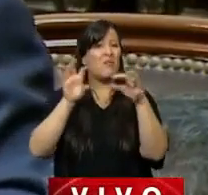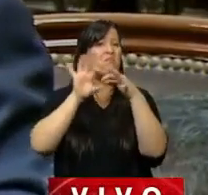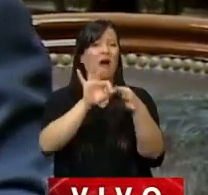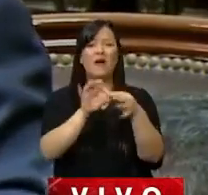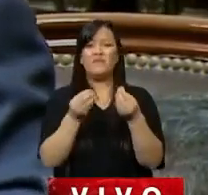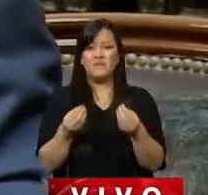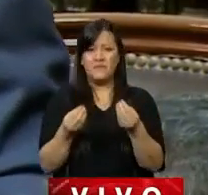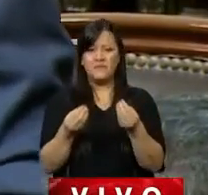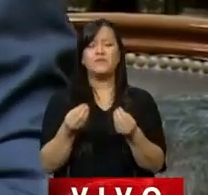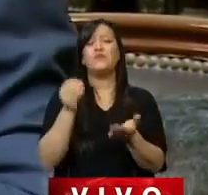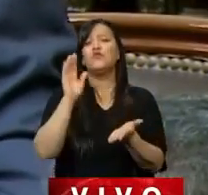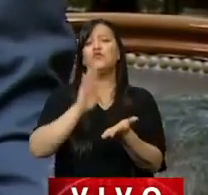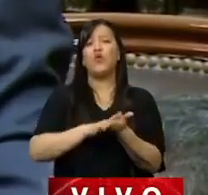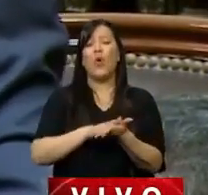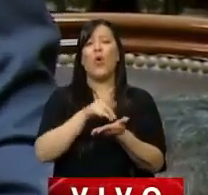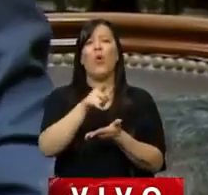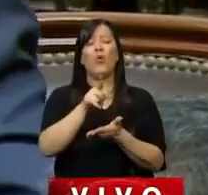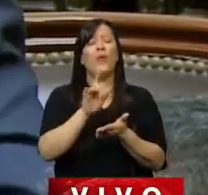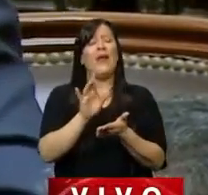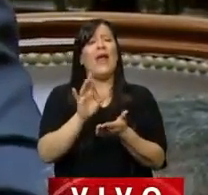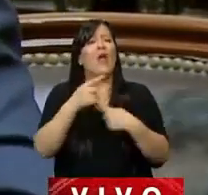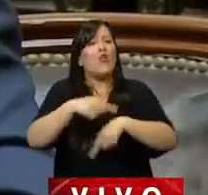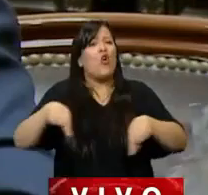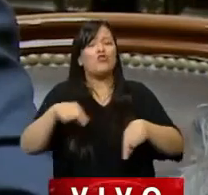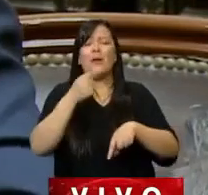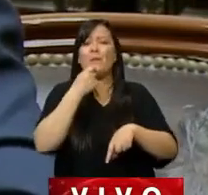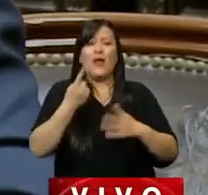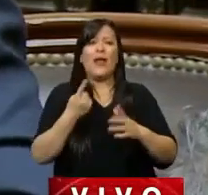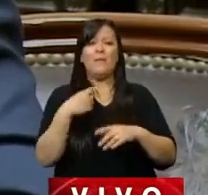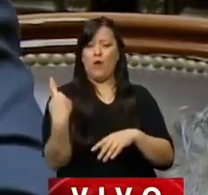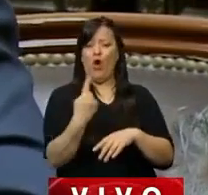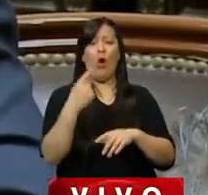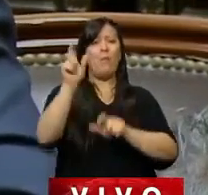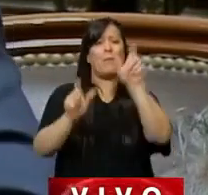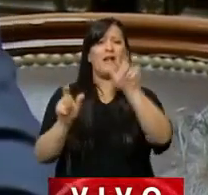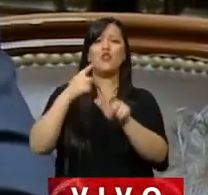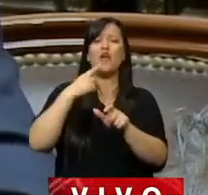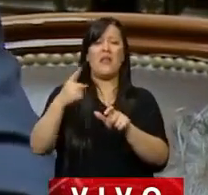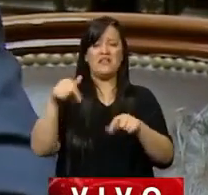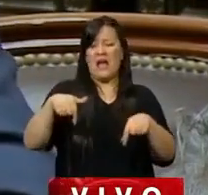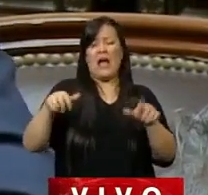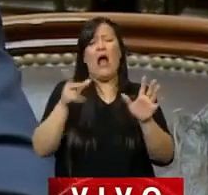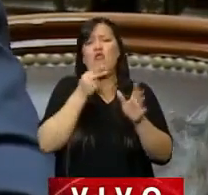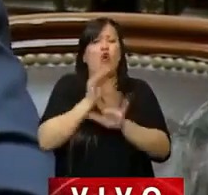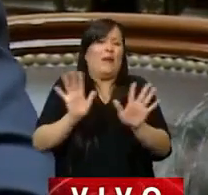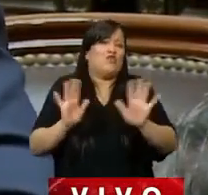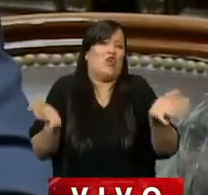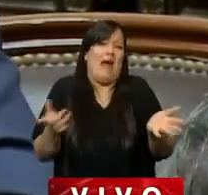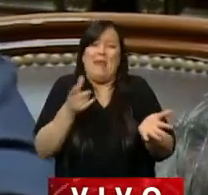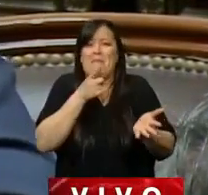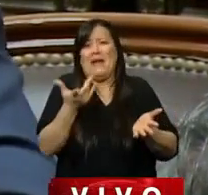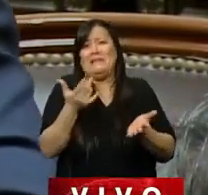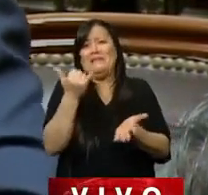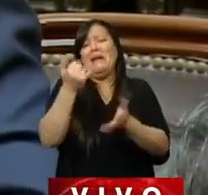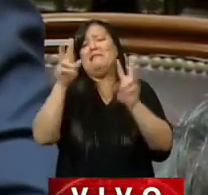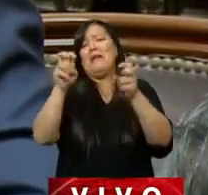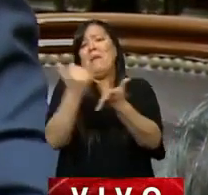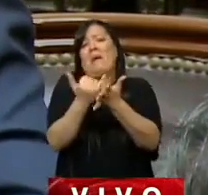El primero tiene que ver con una cuestión contrafáctica para aquellos que dicen que esto de última acá no ha pasado nada, parecería que es un tema